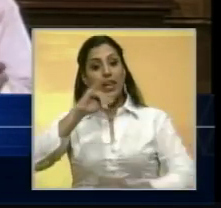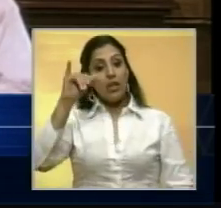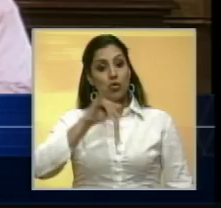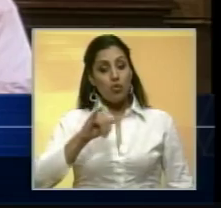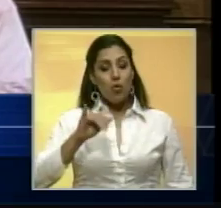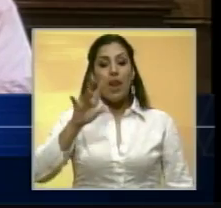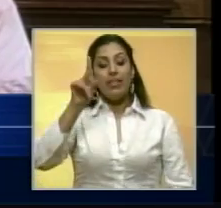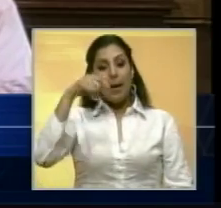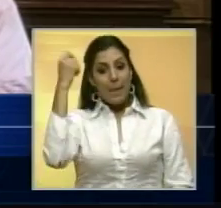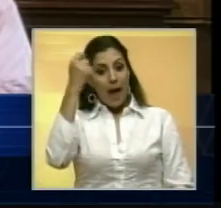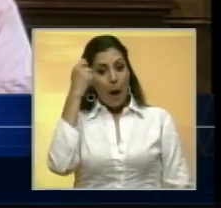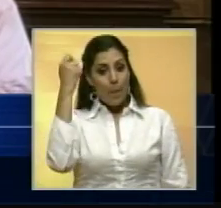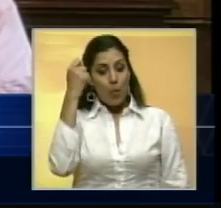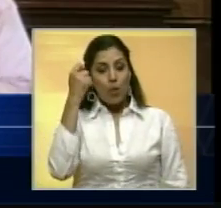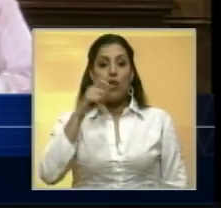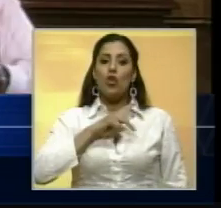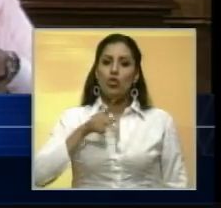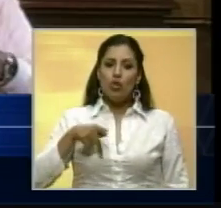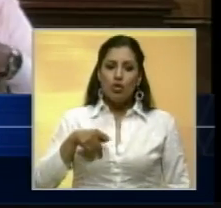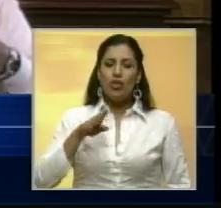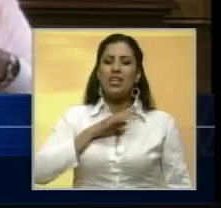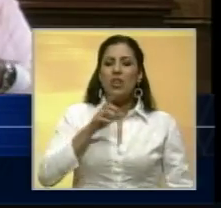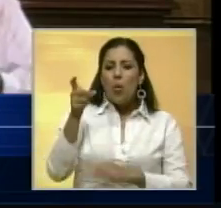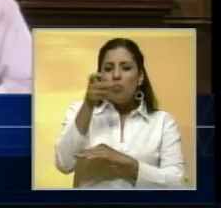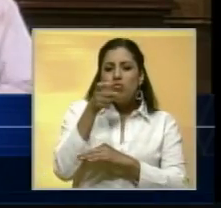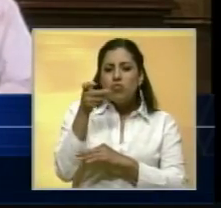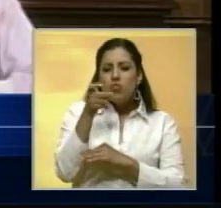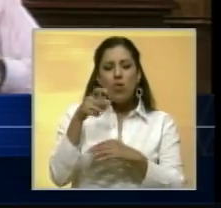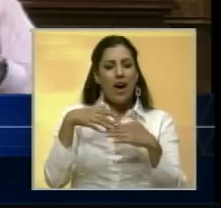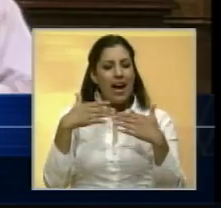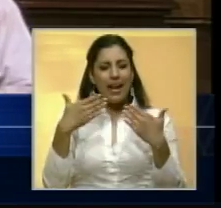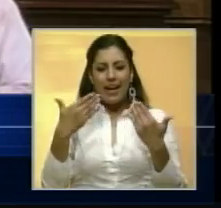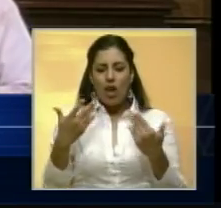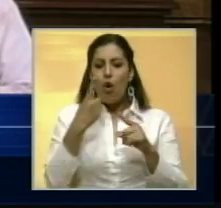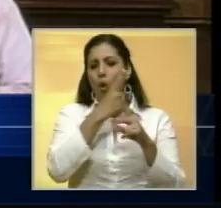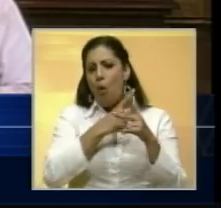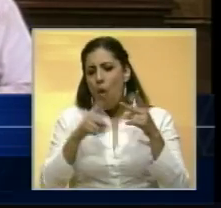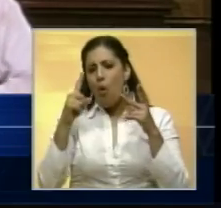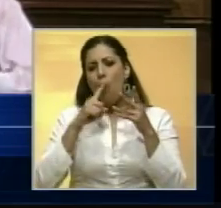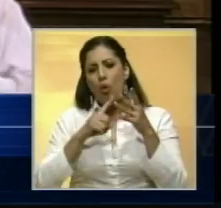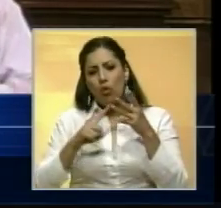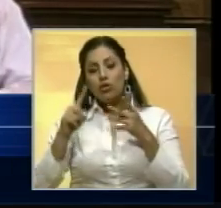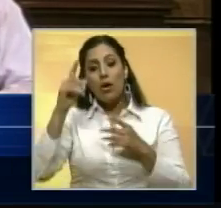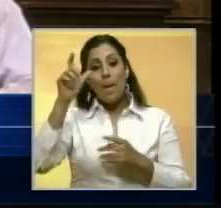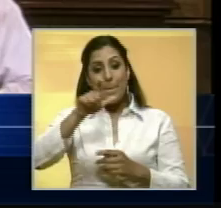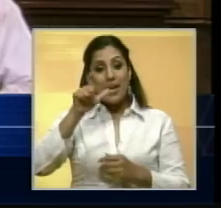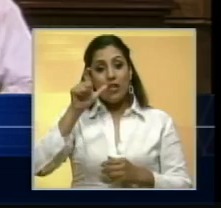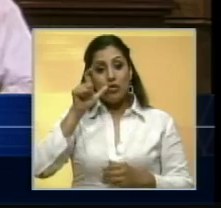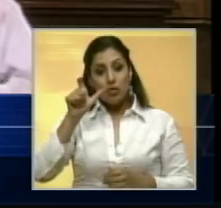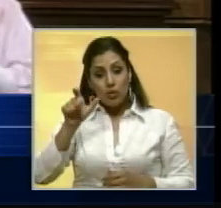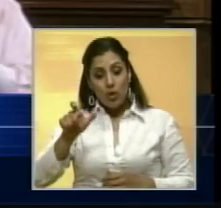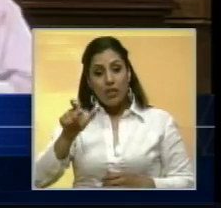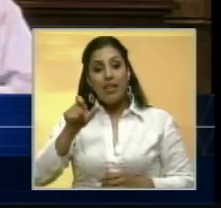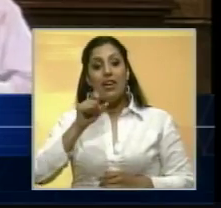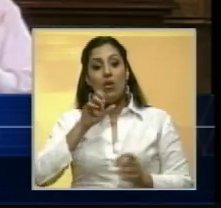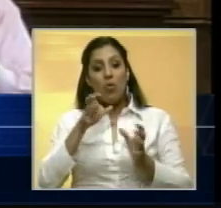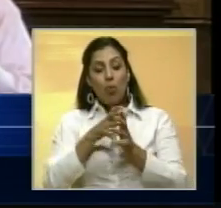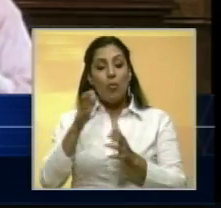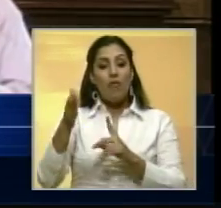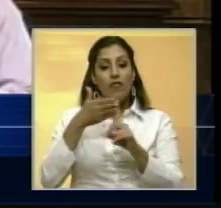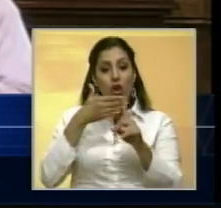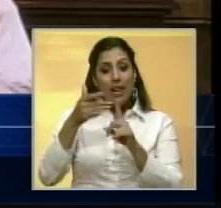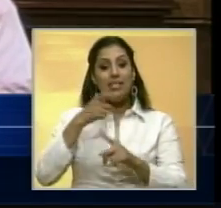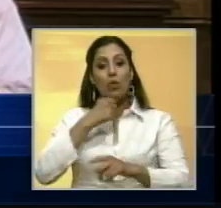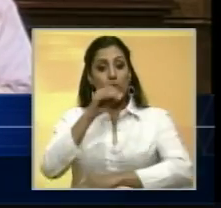Zulia, en Apure. Estamos tras la búsqueda y captura de otros militantes del terror y